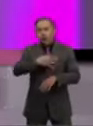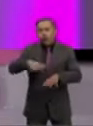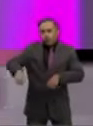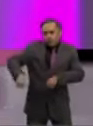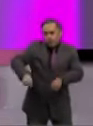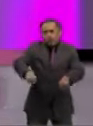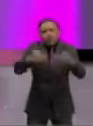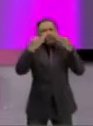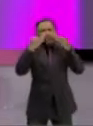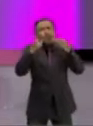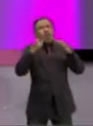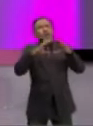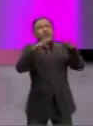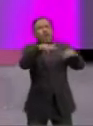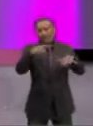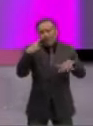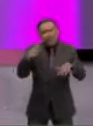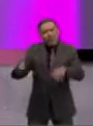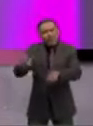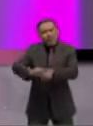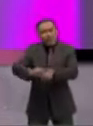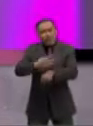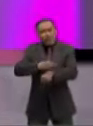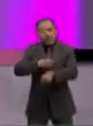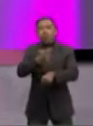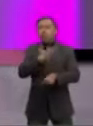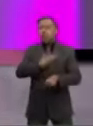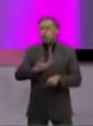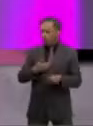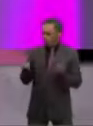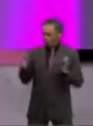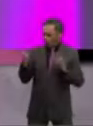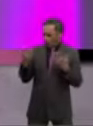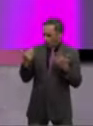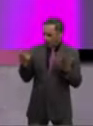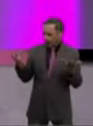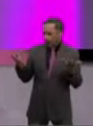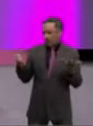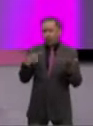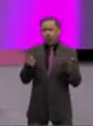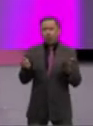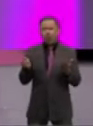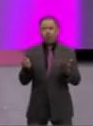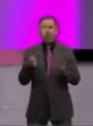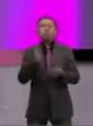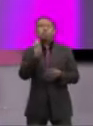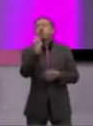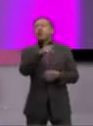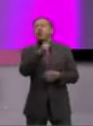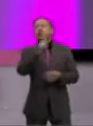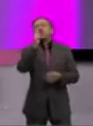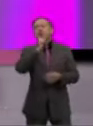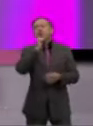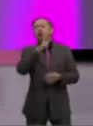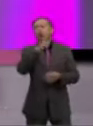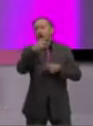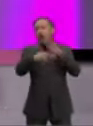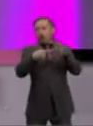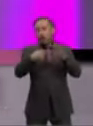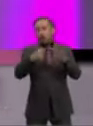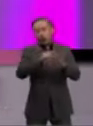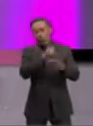viera, porque el presidente había dicho que no era así, que era para hacerle mal a él, como siempre lo dice, ¿verdad? Otra cosa que